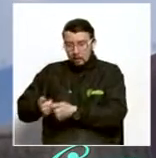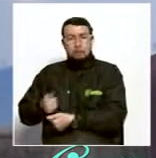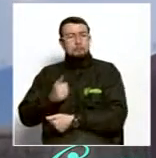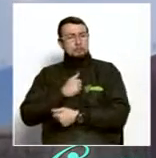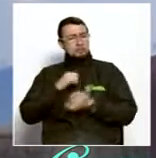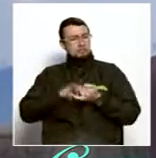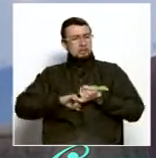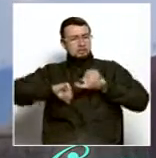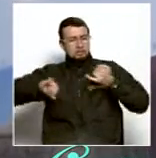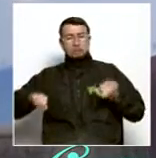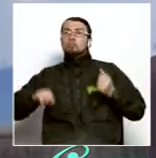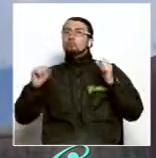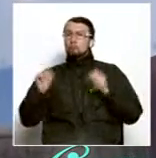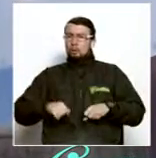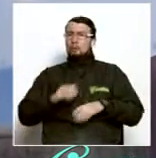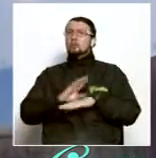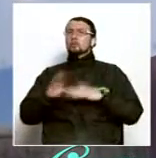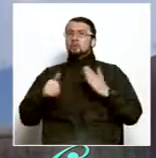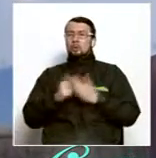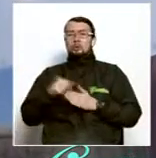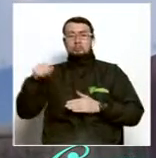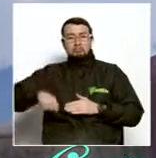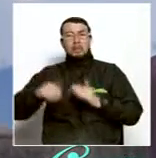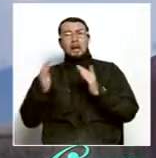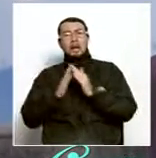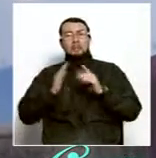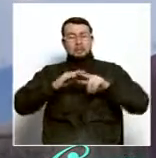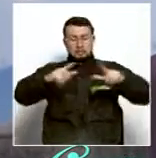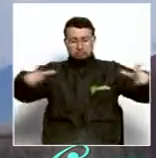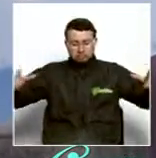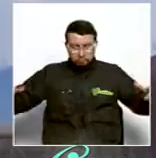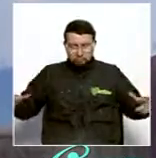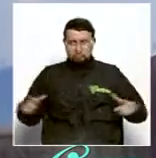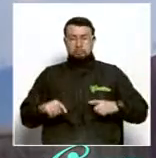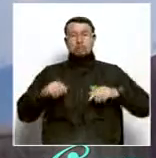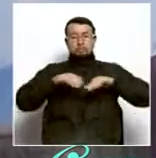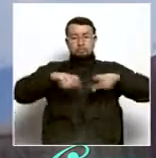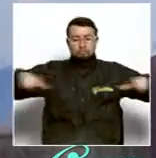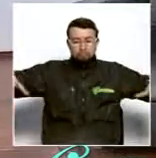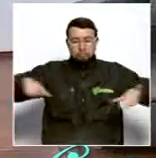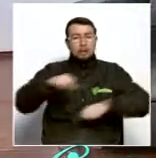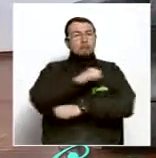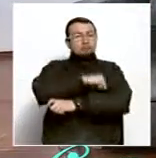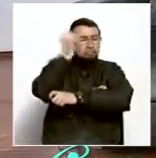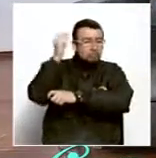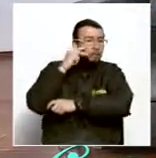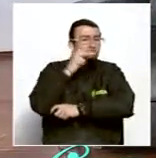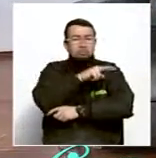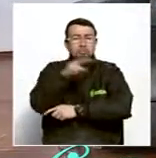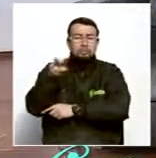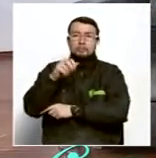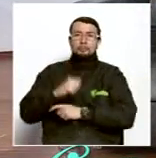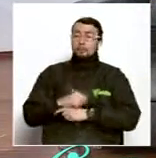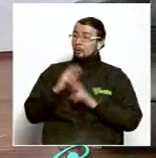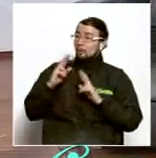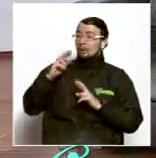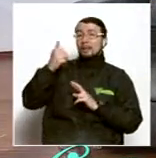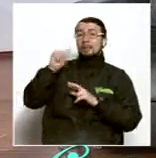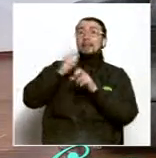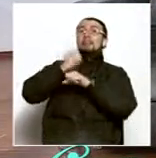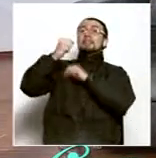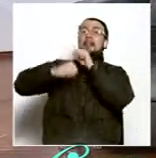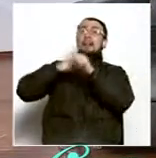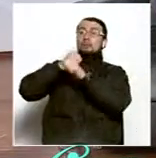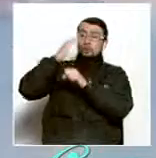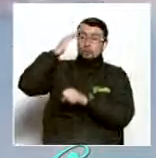independizarse, y todo lo podemos hacer en el patio de la casa, en el corredor, en el mirador. Qué bueno ver este programa dentro de 10 años para poder evaluar